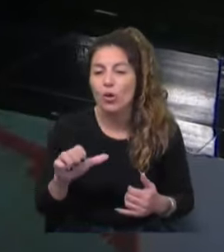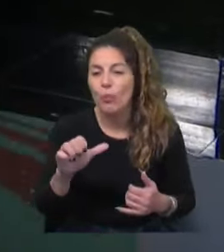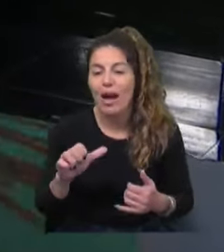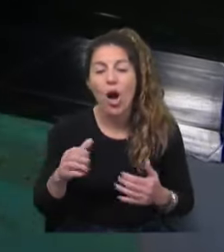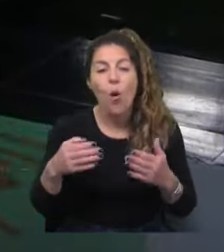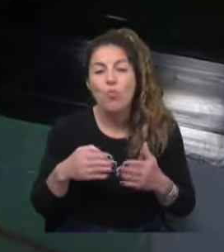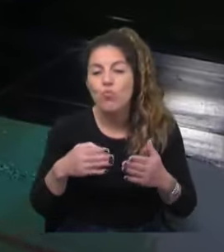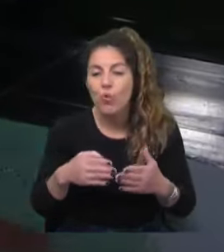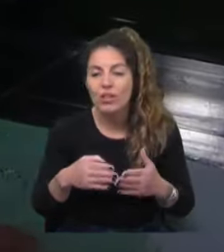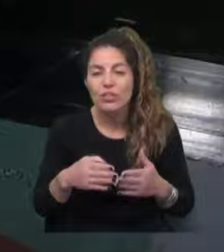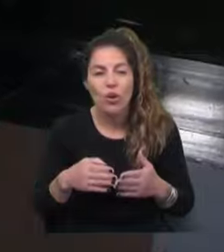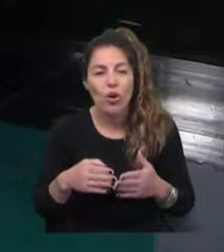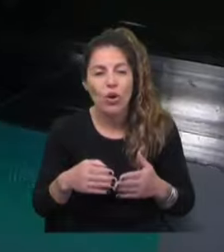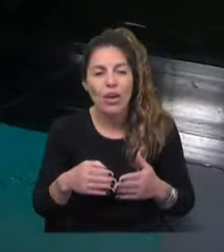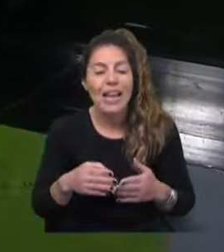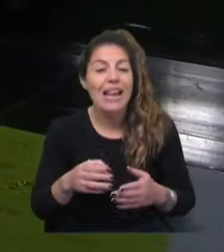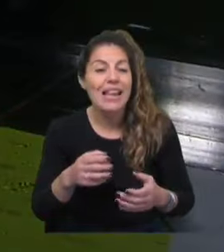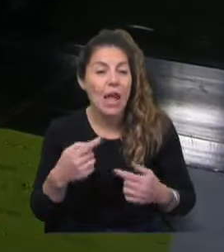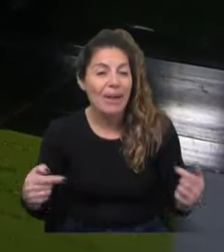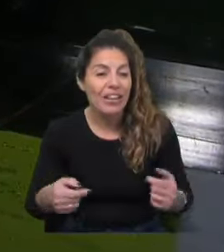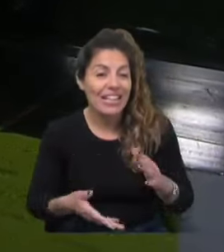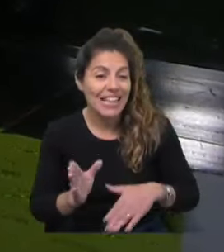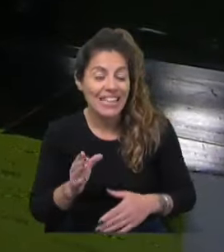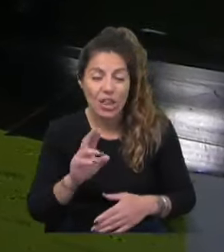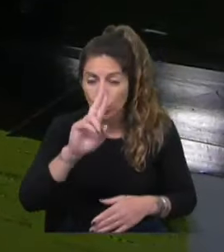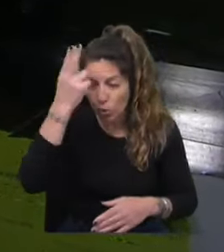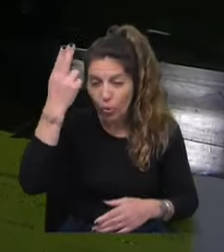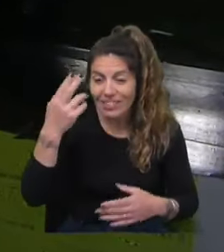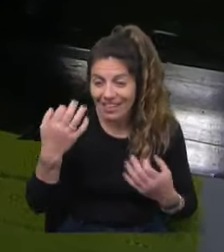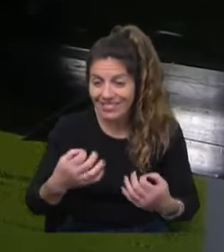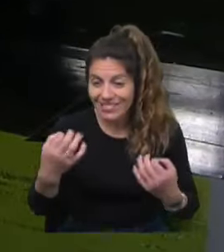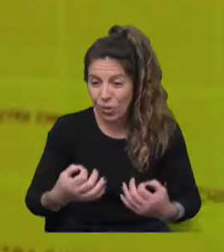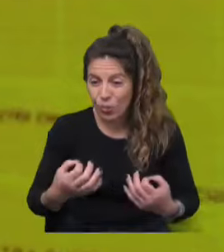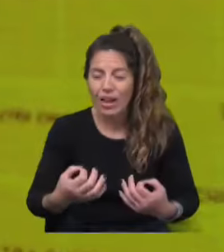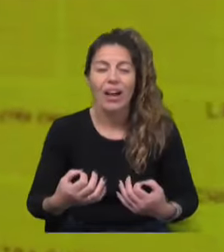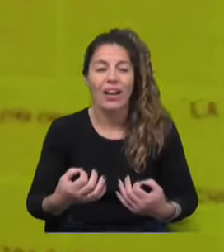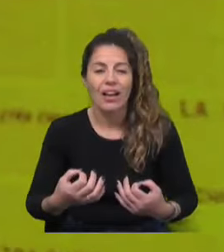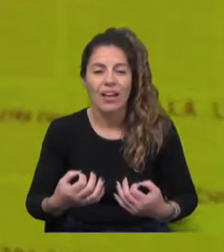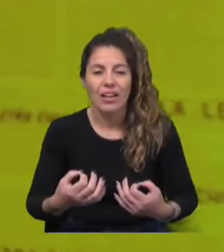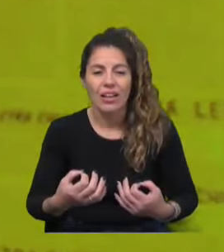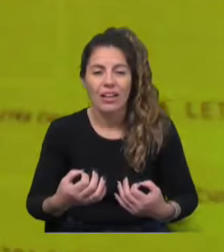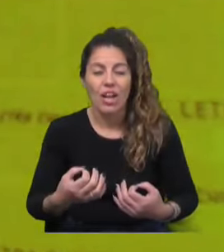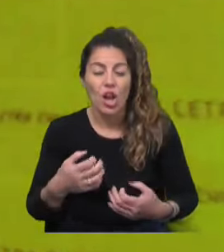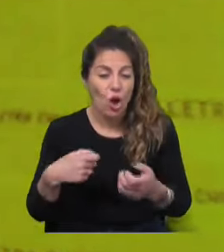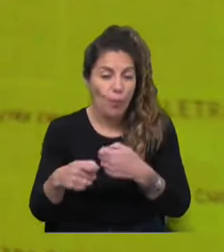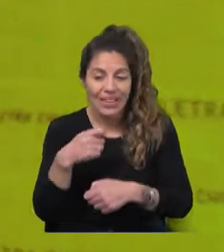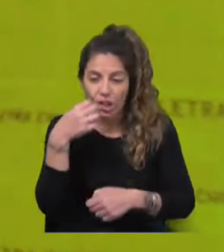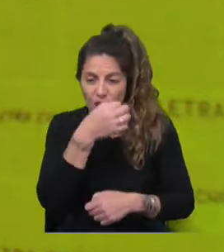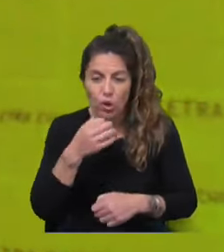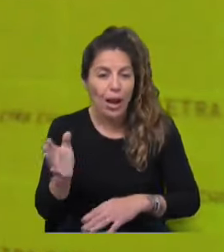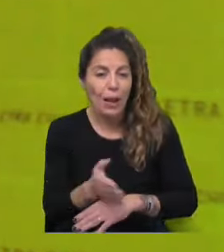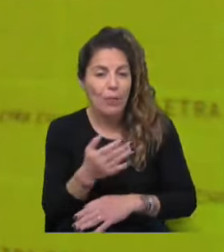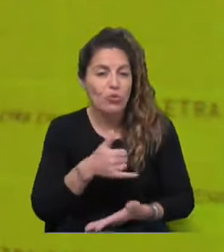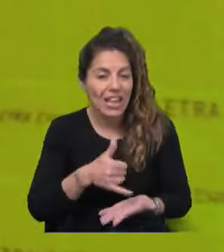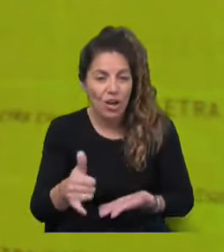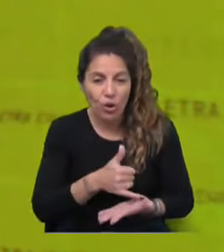sea, la mercadería que salía de Uruguay era considerada segura, ¿no? Los narcos que producen la cocaína,